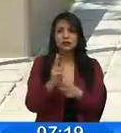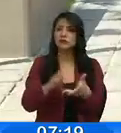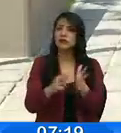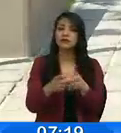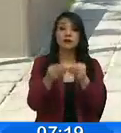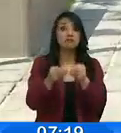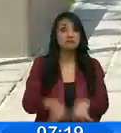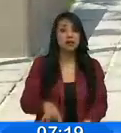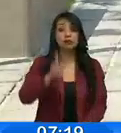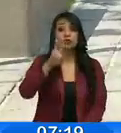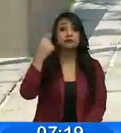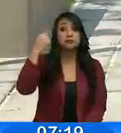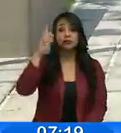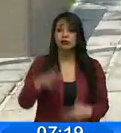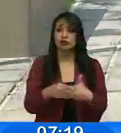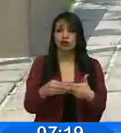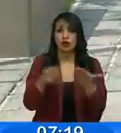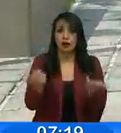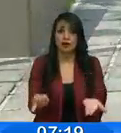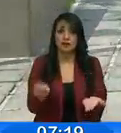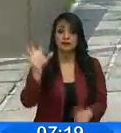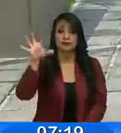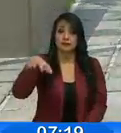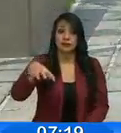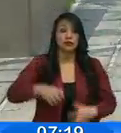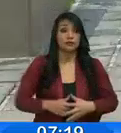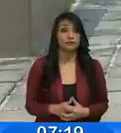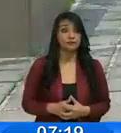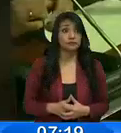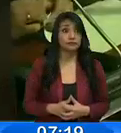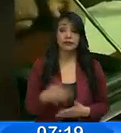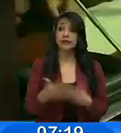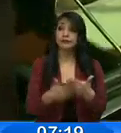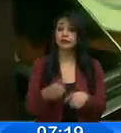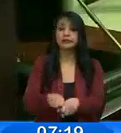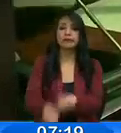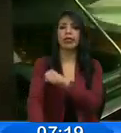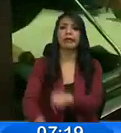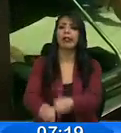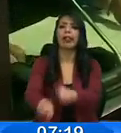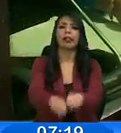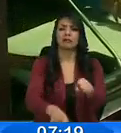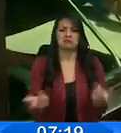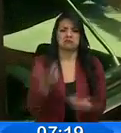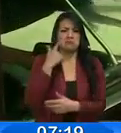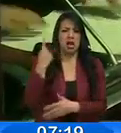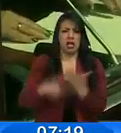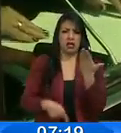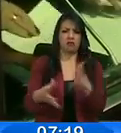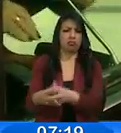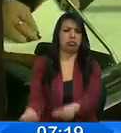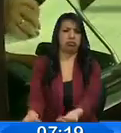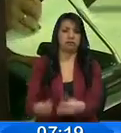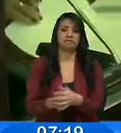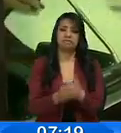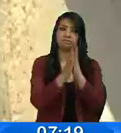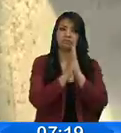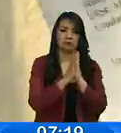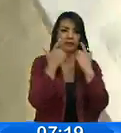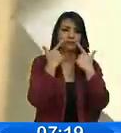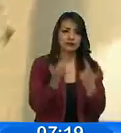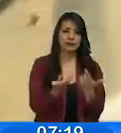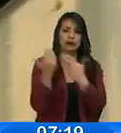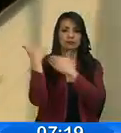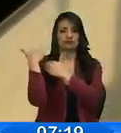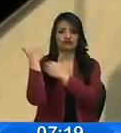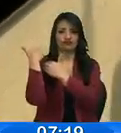pérdida de $2 millones aproximadamente, y que se hayan destruido. El asambleísta espera que este segundo pedido sea acogido por la fiscal